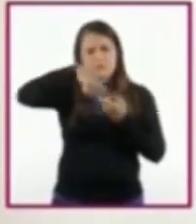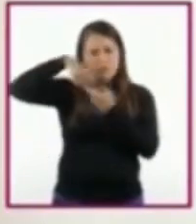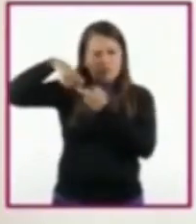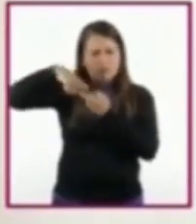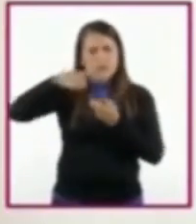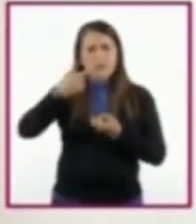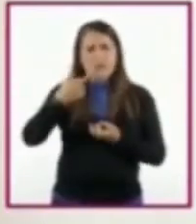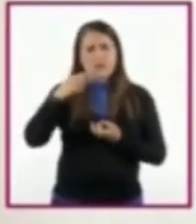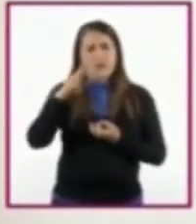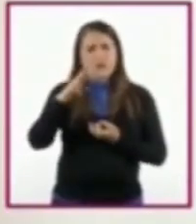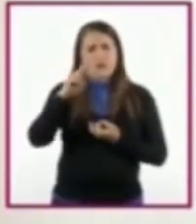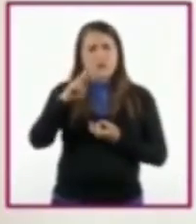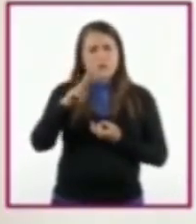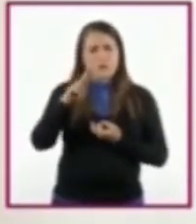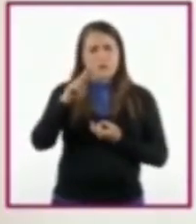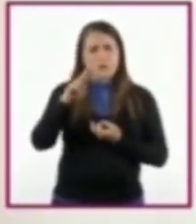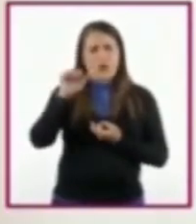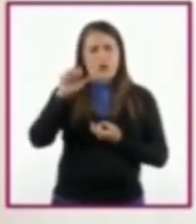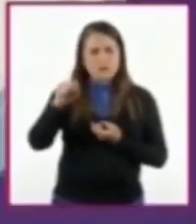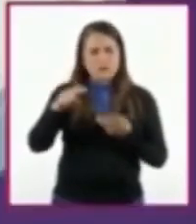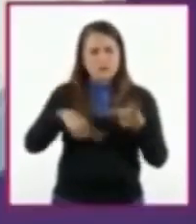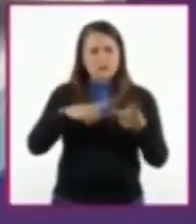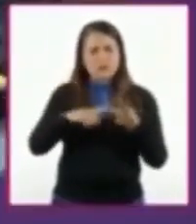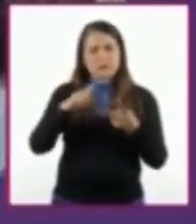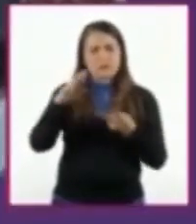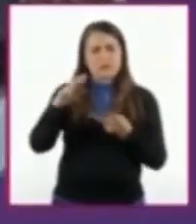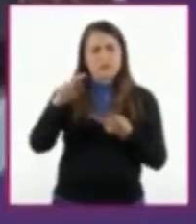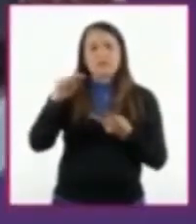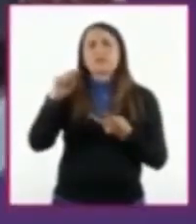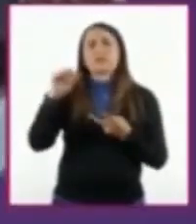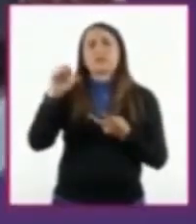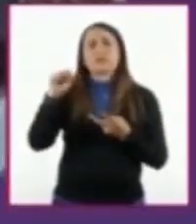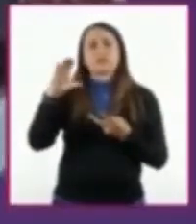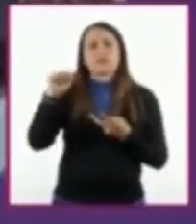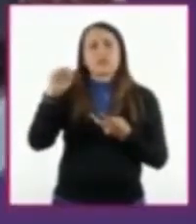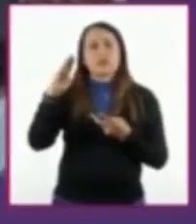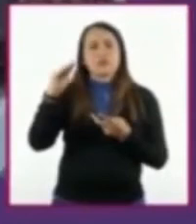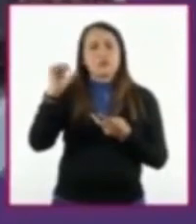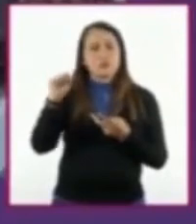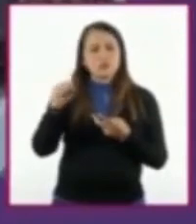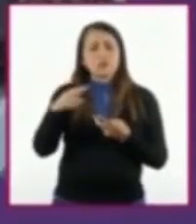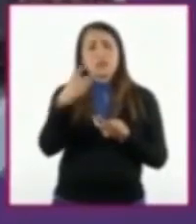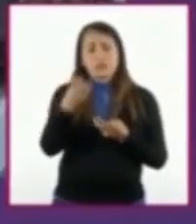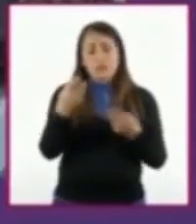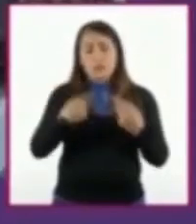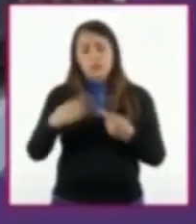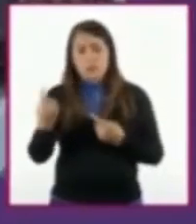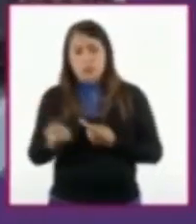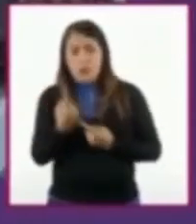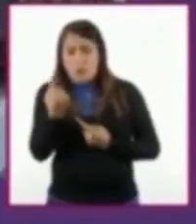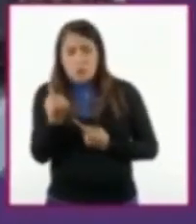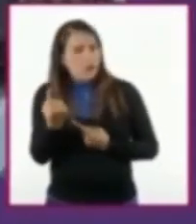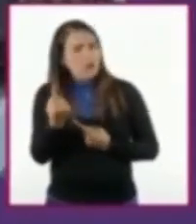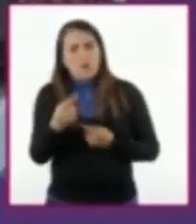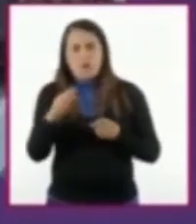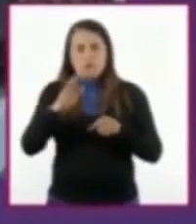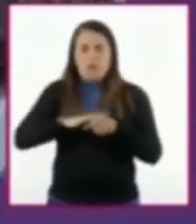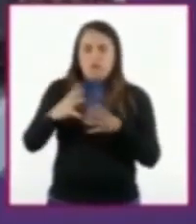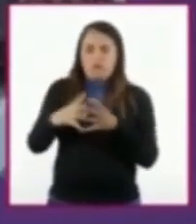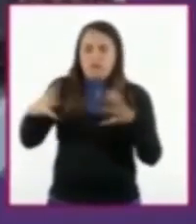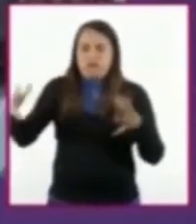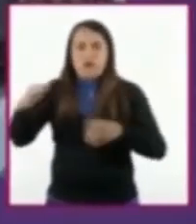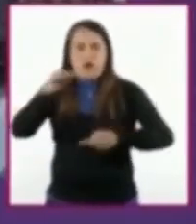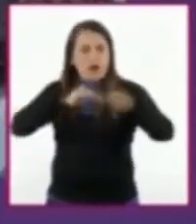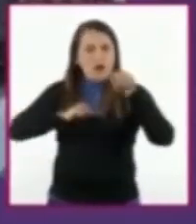de carga, trascabos, entre otros. Estas máquinas hacen el trabajo de cientos de personas que permiten subir estructuras